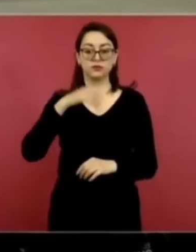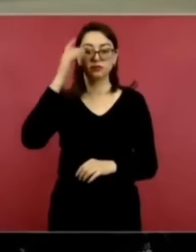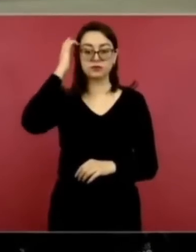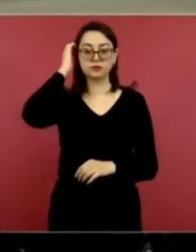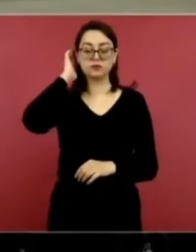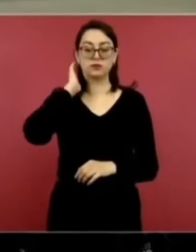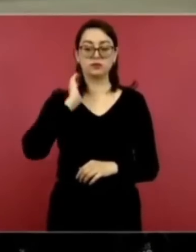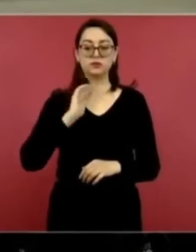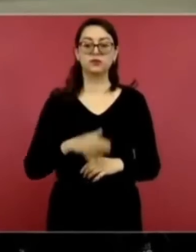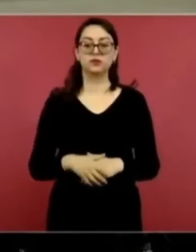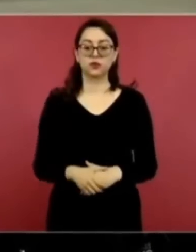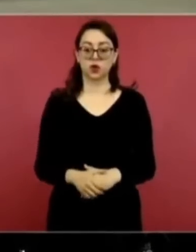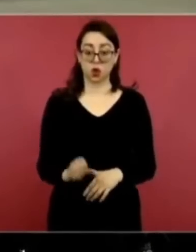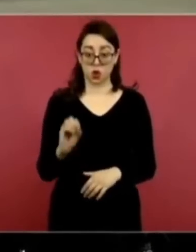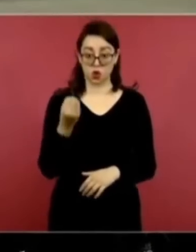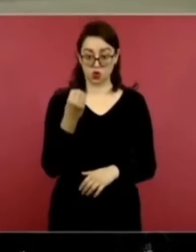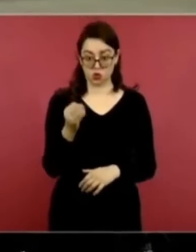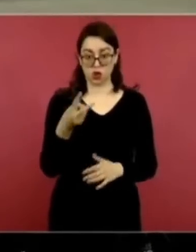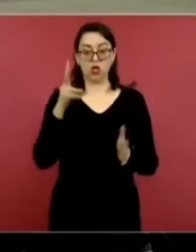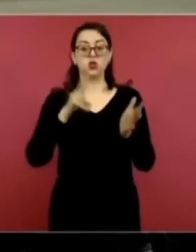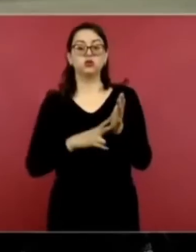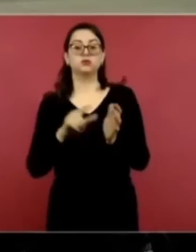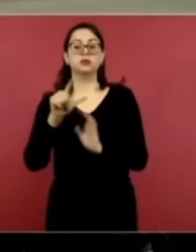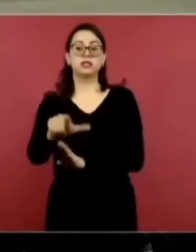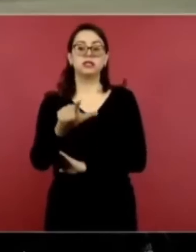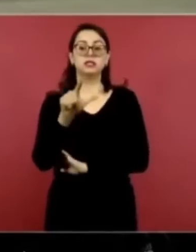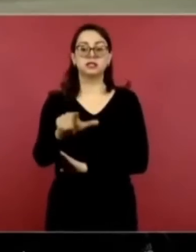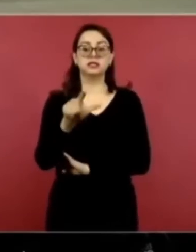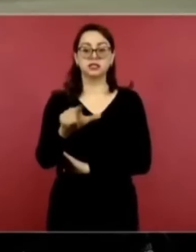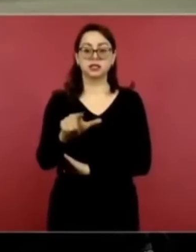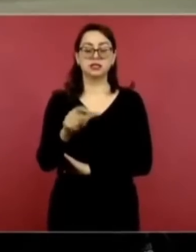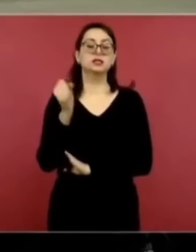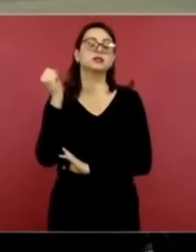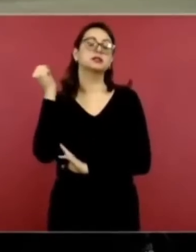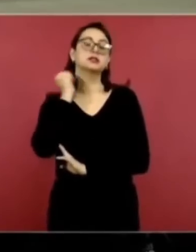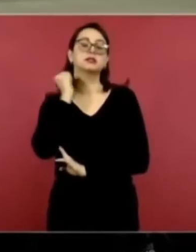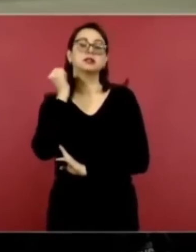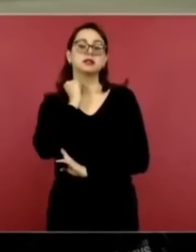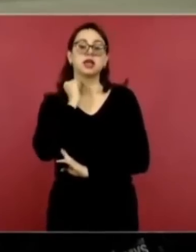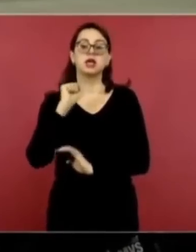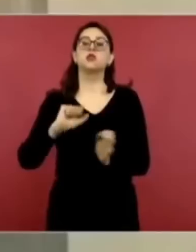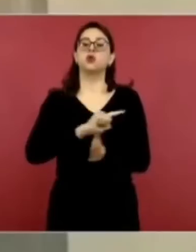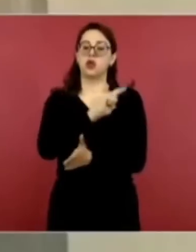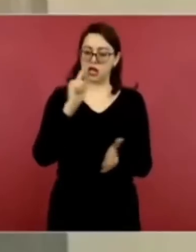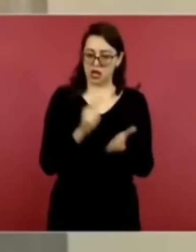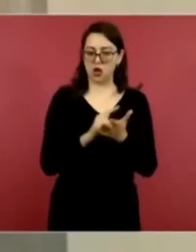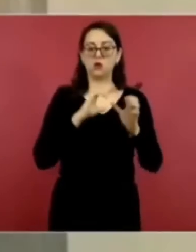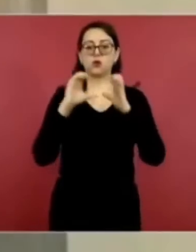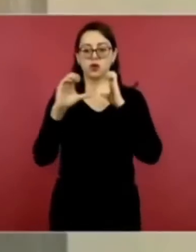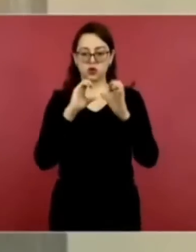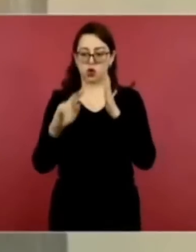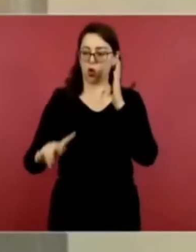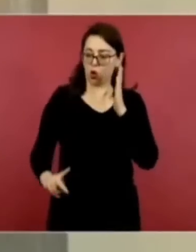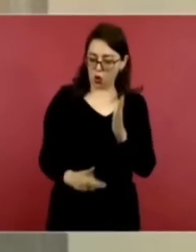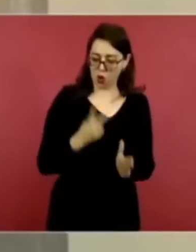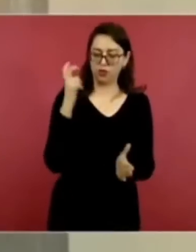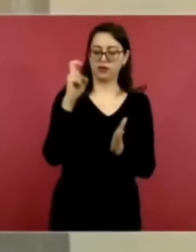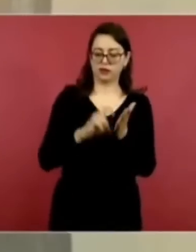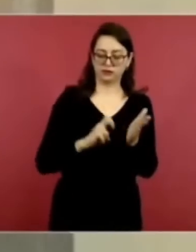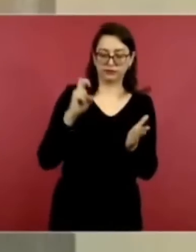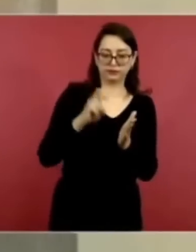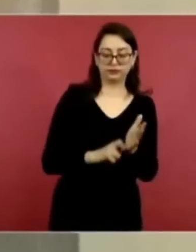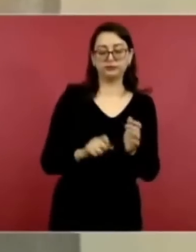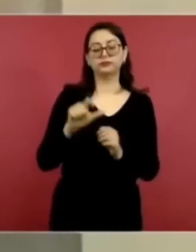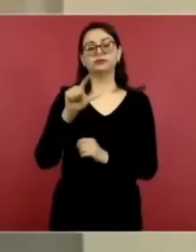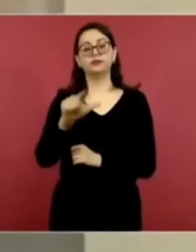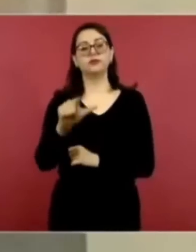en octubre del 17 el senado aprobó nuevos cambios a la ley de telecomunicaciones el 17 de octubre